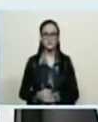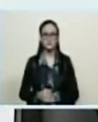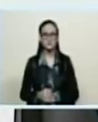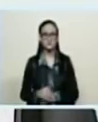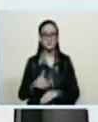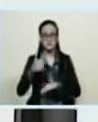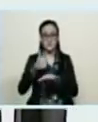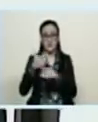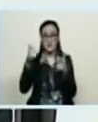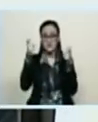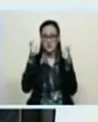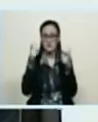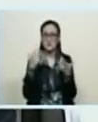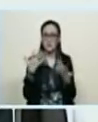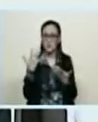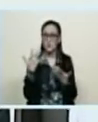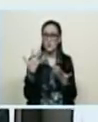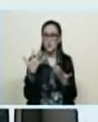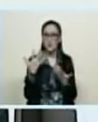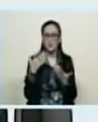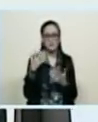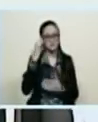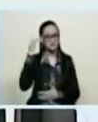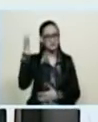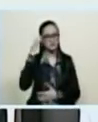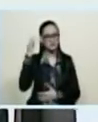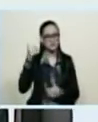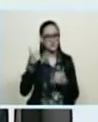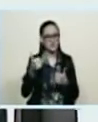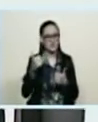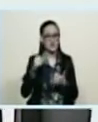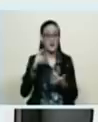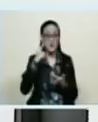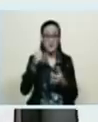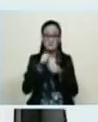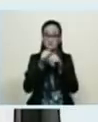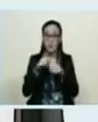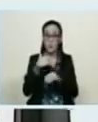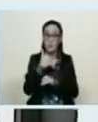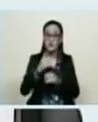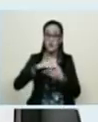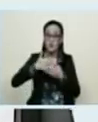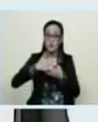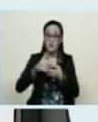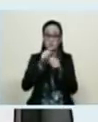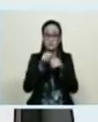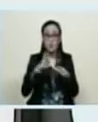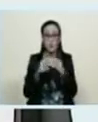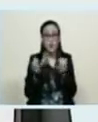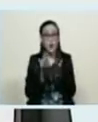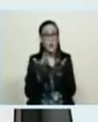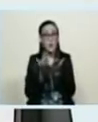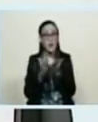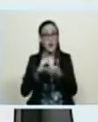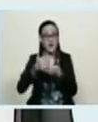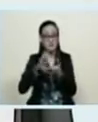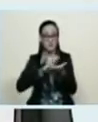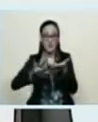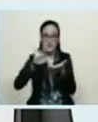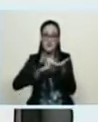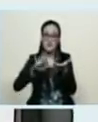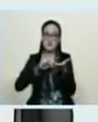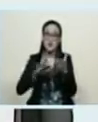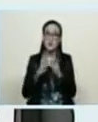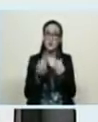bueno, el comandante Chávez fue visionario cuando impulsó aquel proyecto de Canaima, ¿no? Las canaimitas en todas las escuelas, la Canaima, las tabletas en